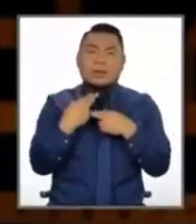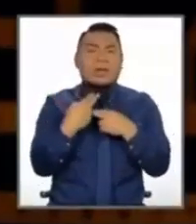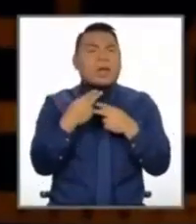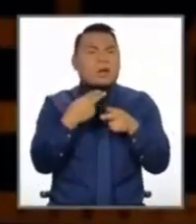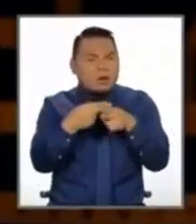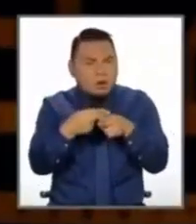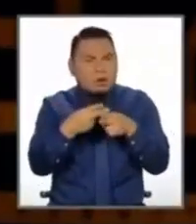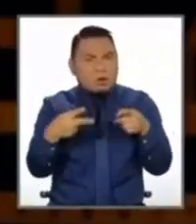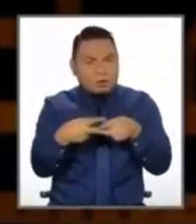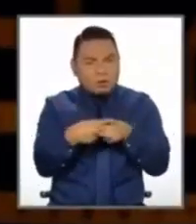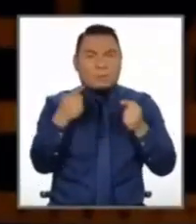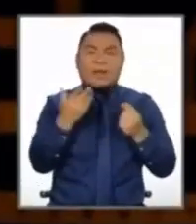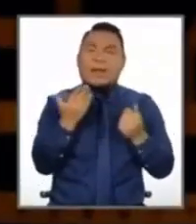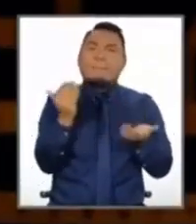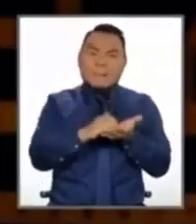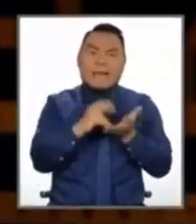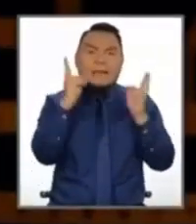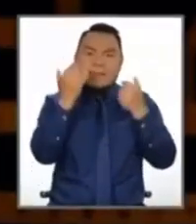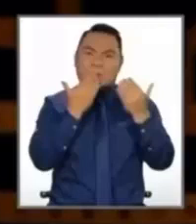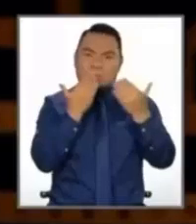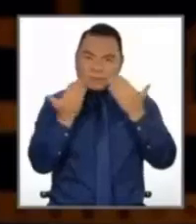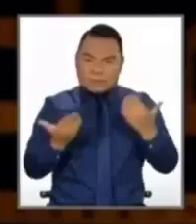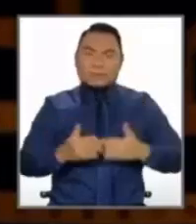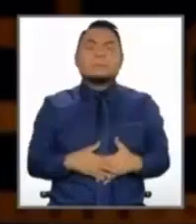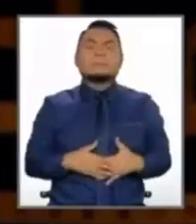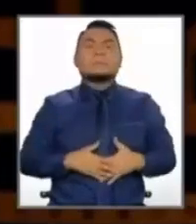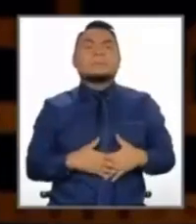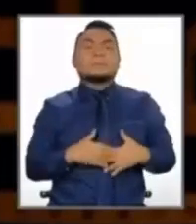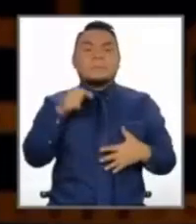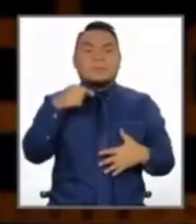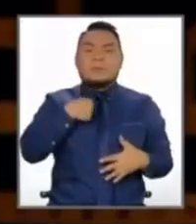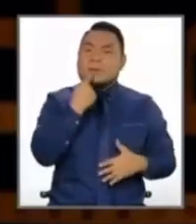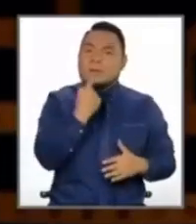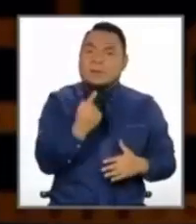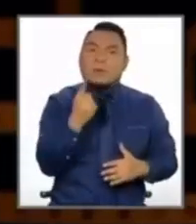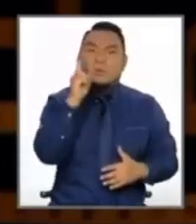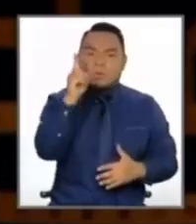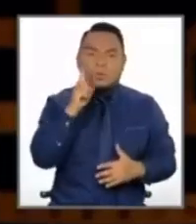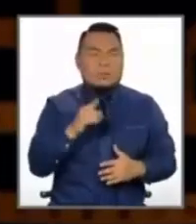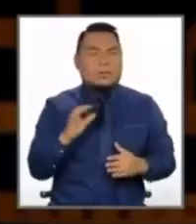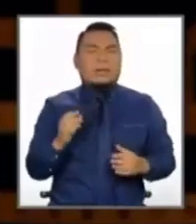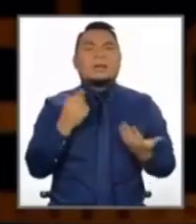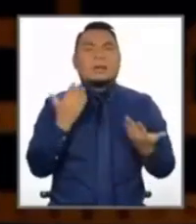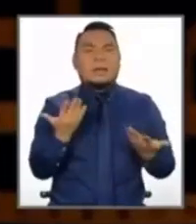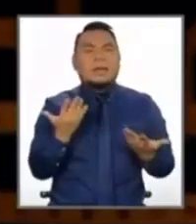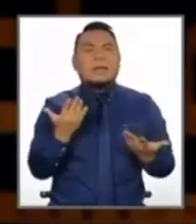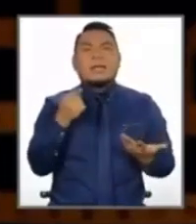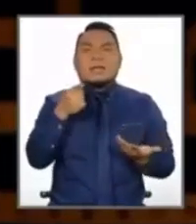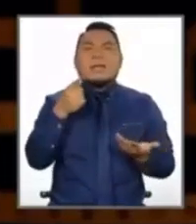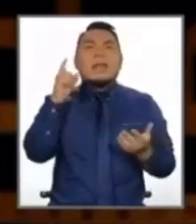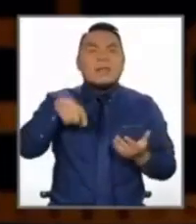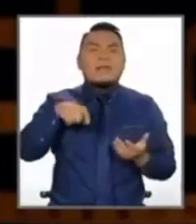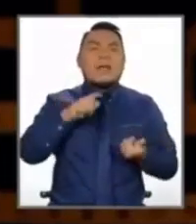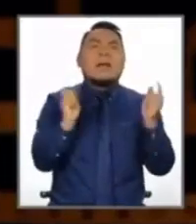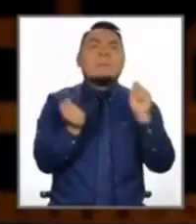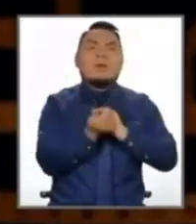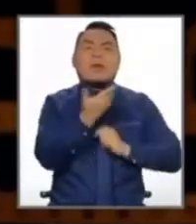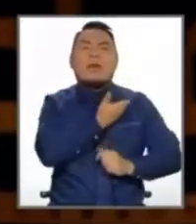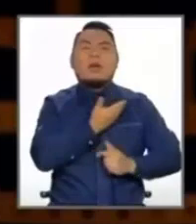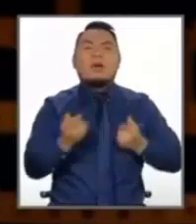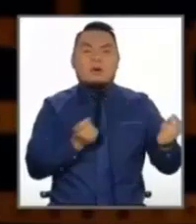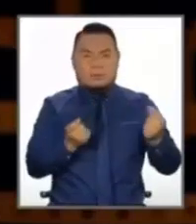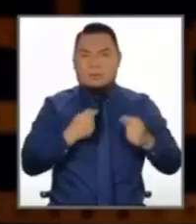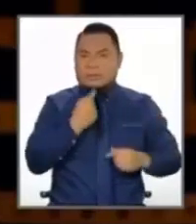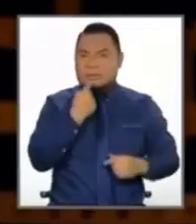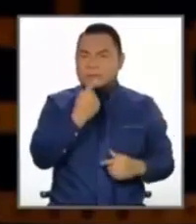para tener más temas sobre los cuales abordar. Quisiera plantearles uno de inmediato, que además está vinculado al cambio de gobierno.